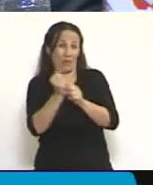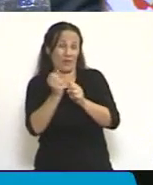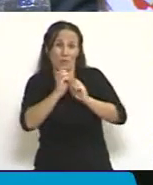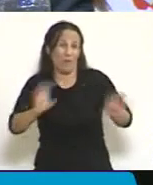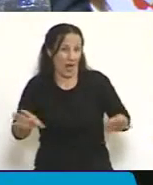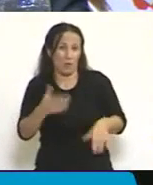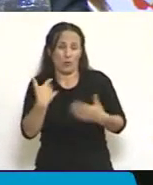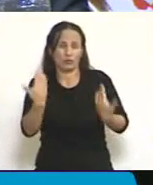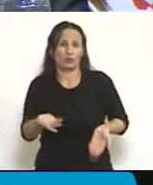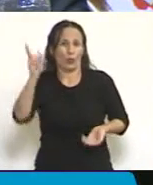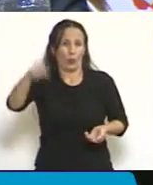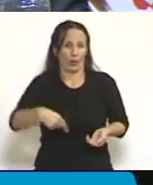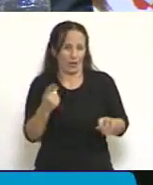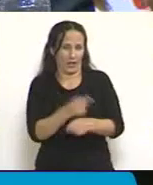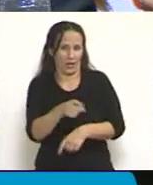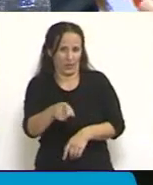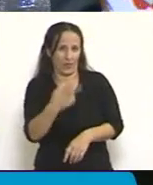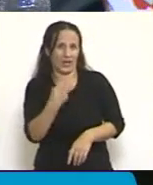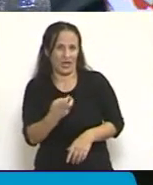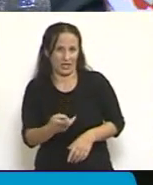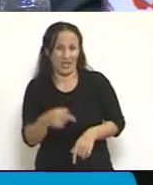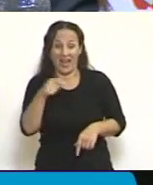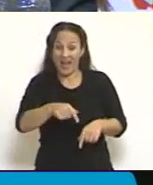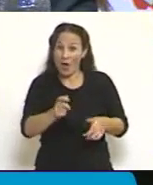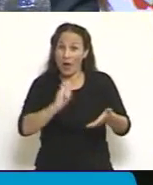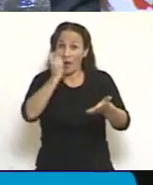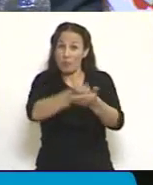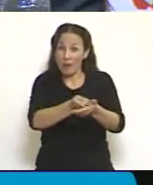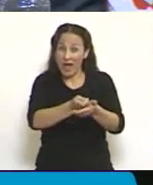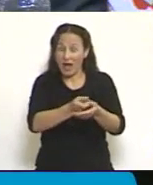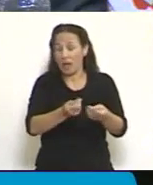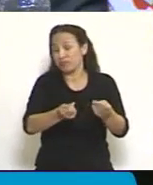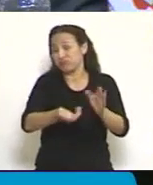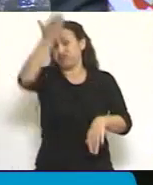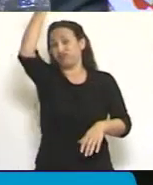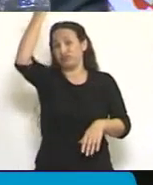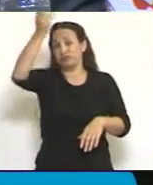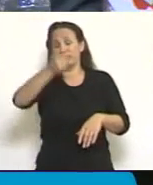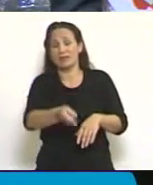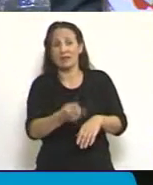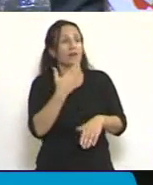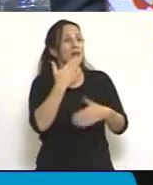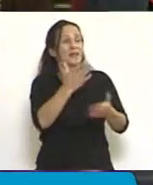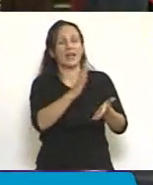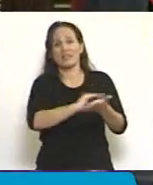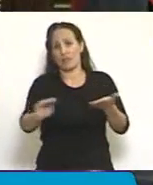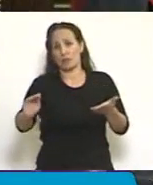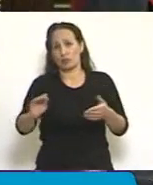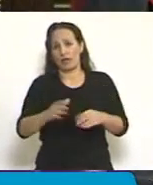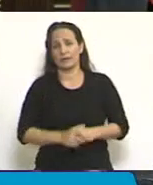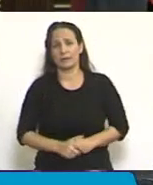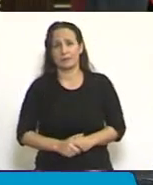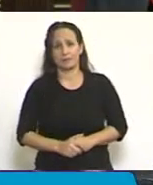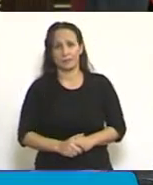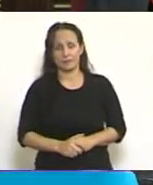reunían las condiciones necesarias para la importación. Diputado, o que inclusive se agotó el tiempo, por favor, concluya.